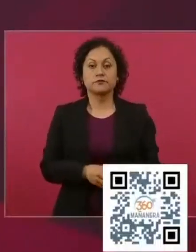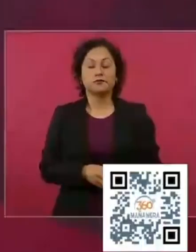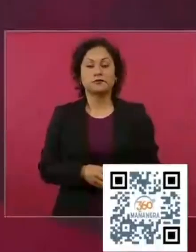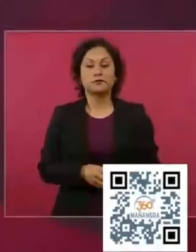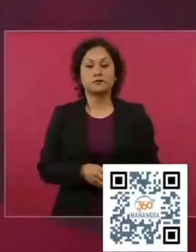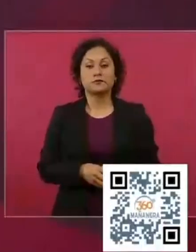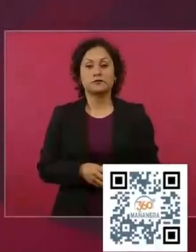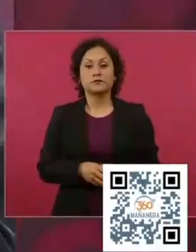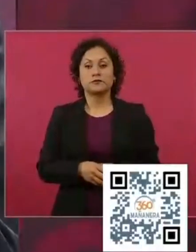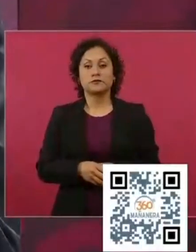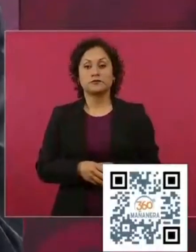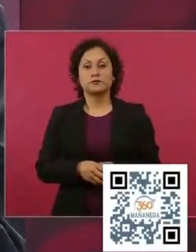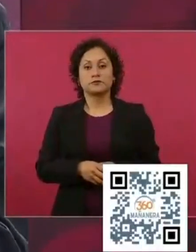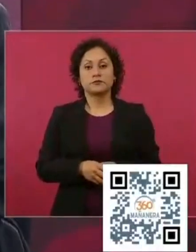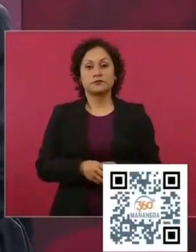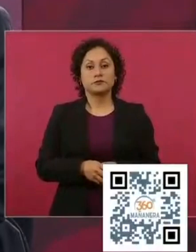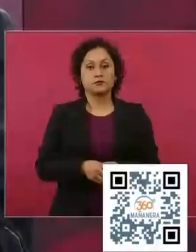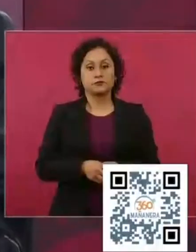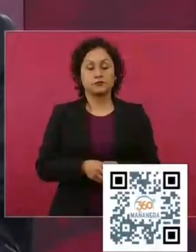mientras